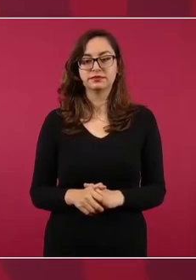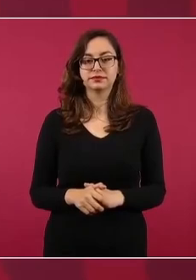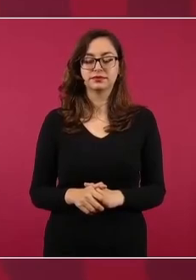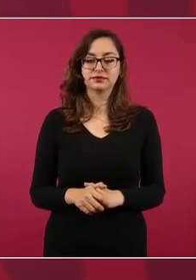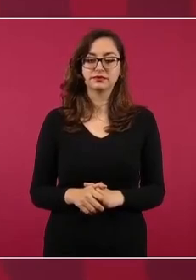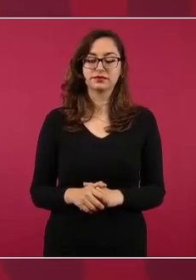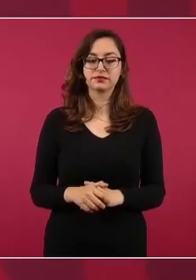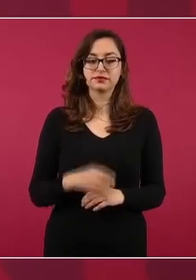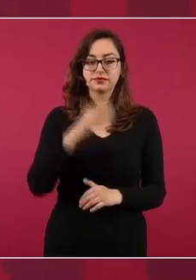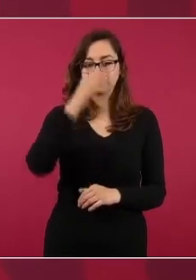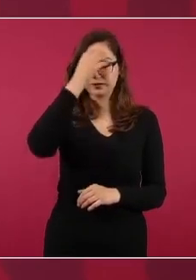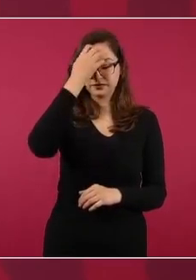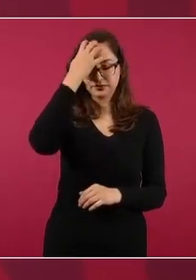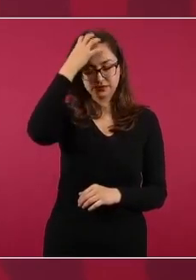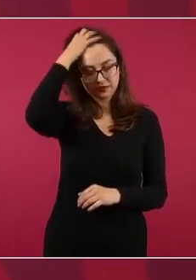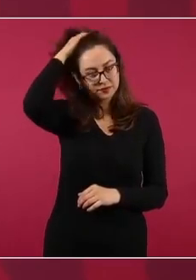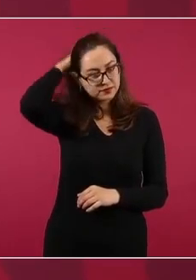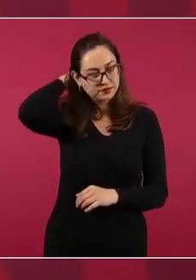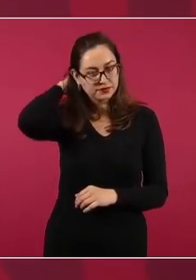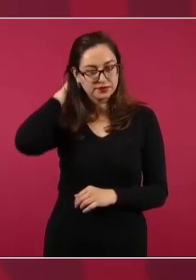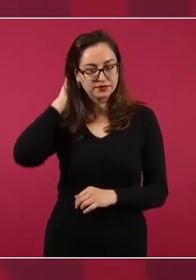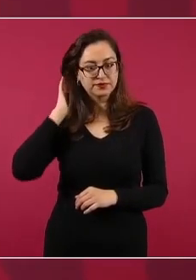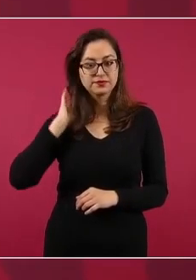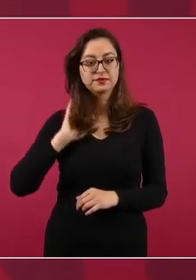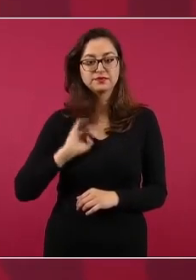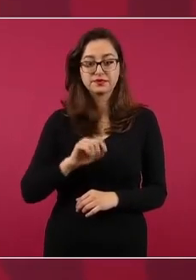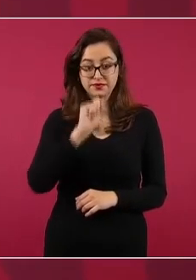Incluso antes se impulsaron a los del PRI.